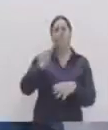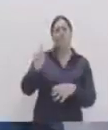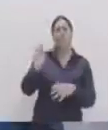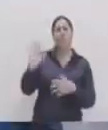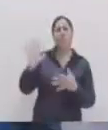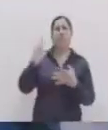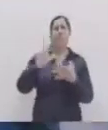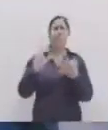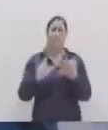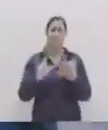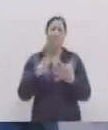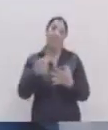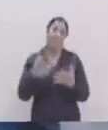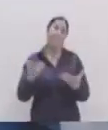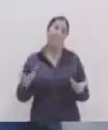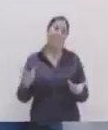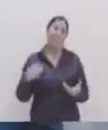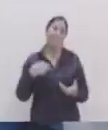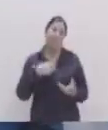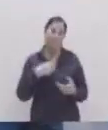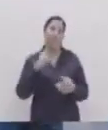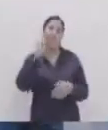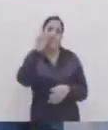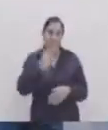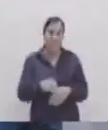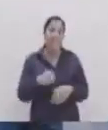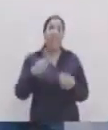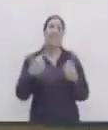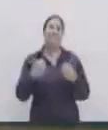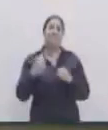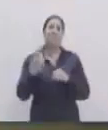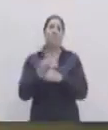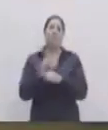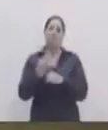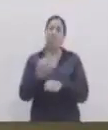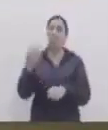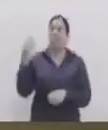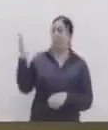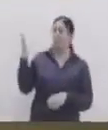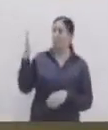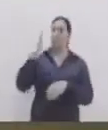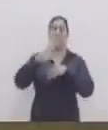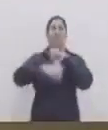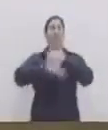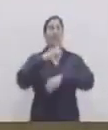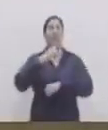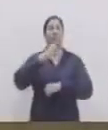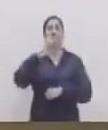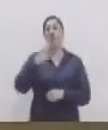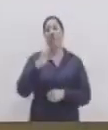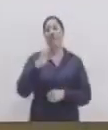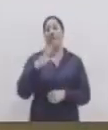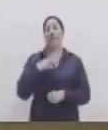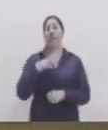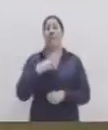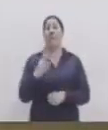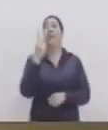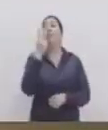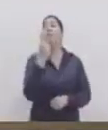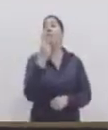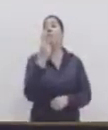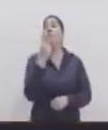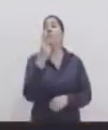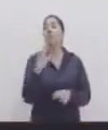cargas positivas. Y así es como lo debemos de establecer. En el caso del elemento hierro, tiene dos cargas de